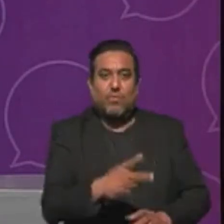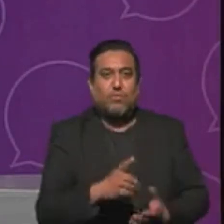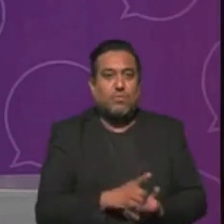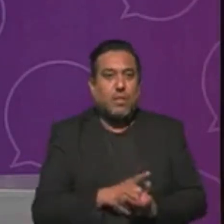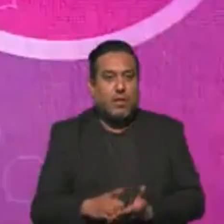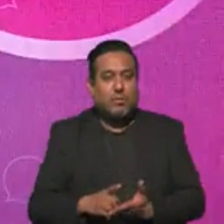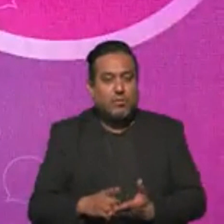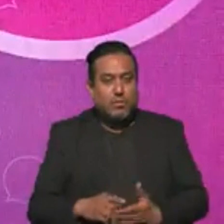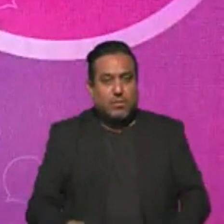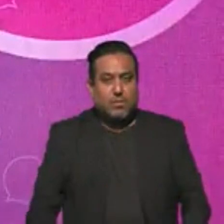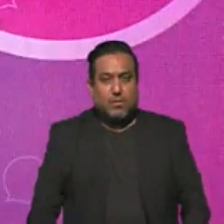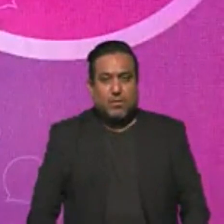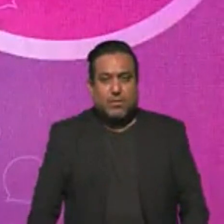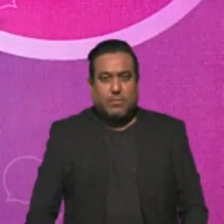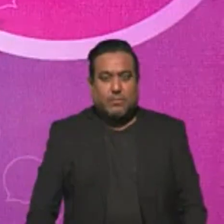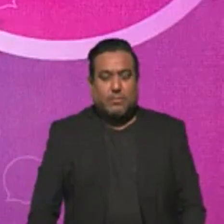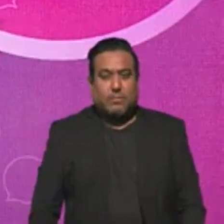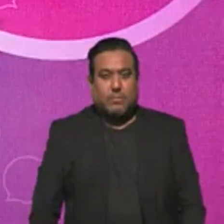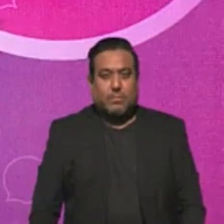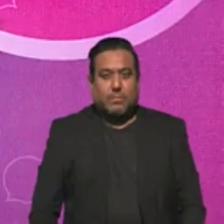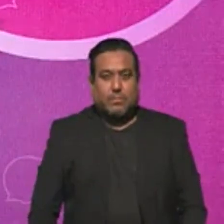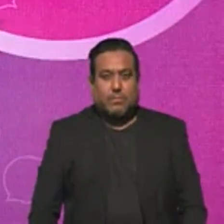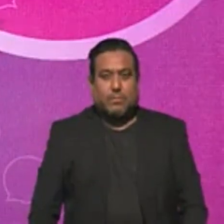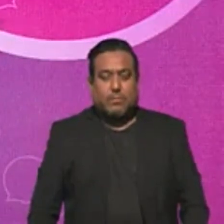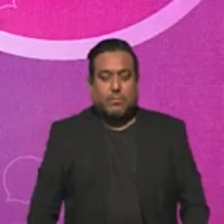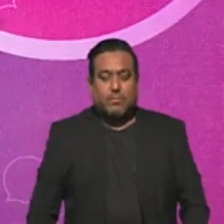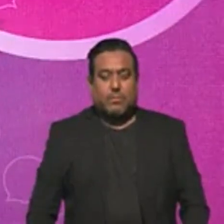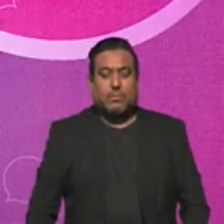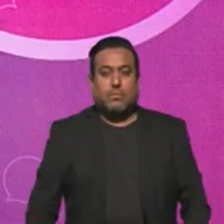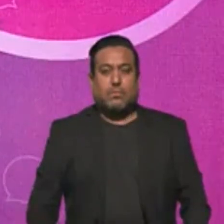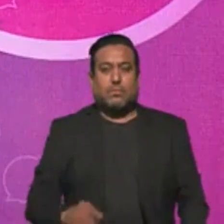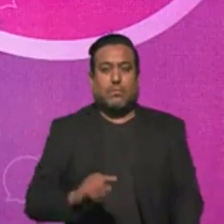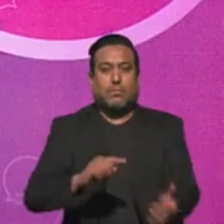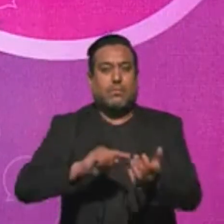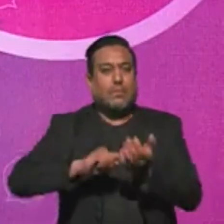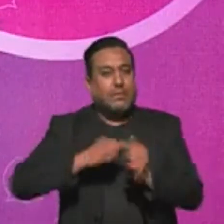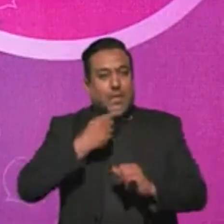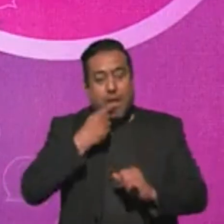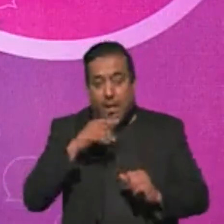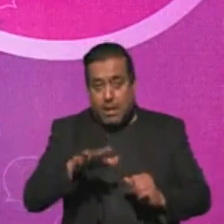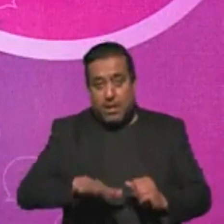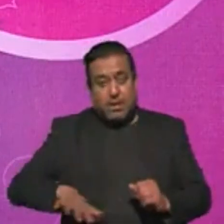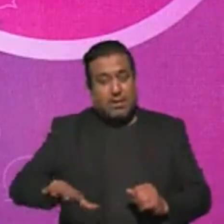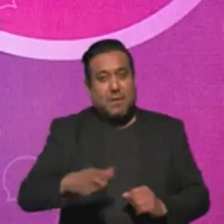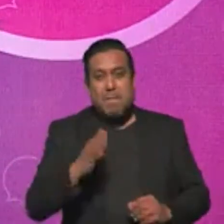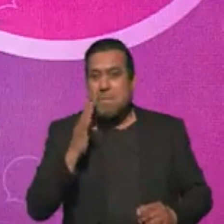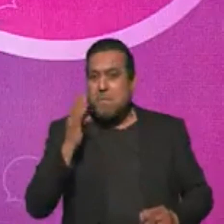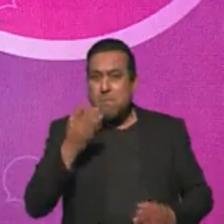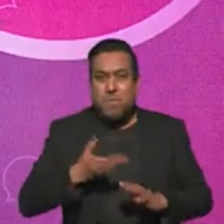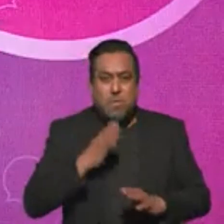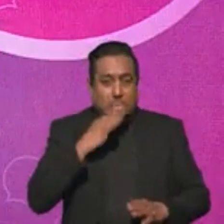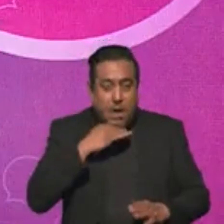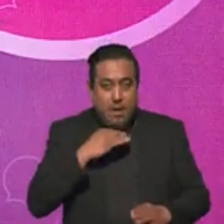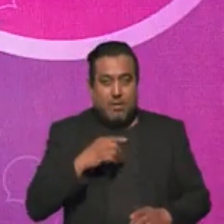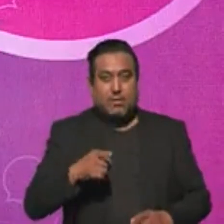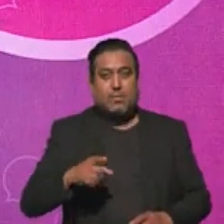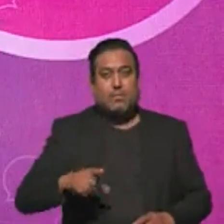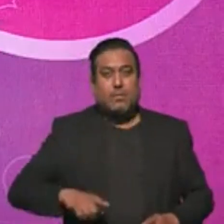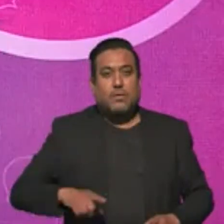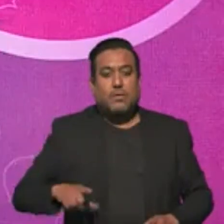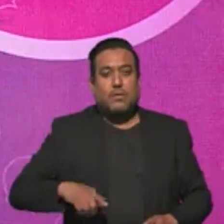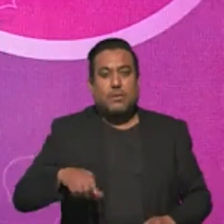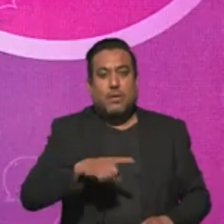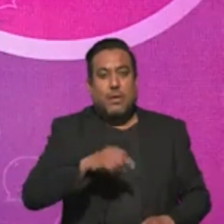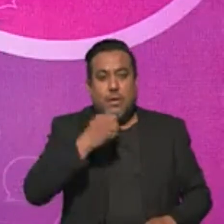candidato gracias hoy Celaya está mal en los años del gobierno fallido